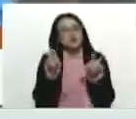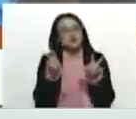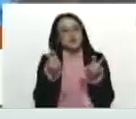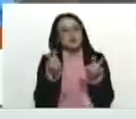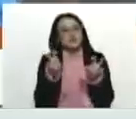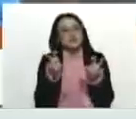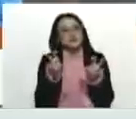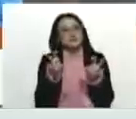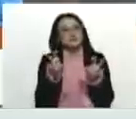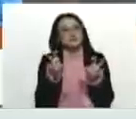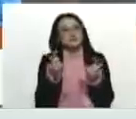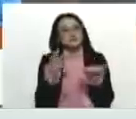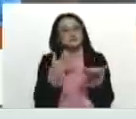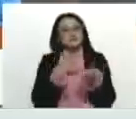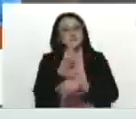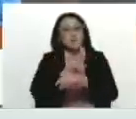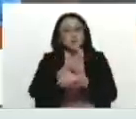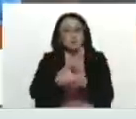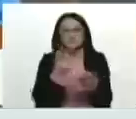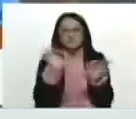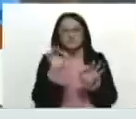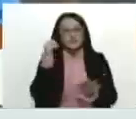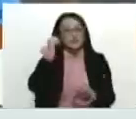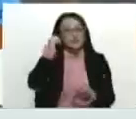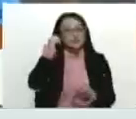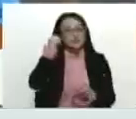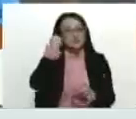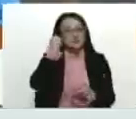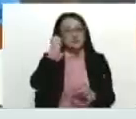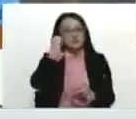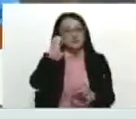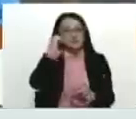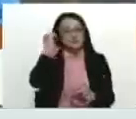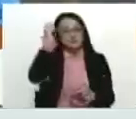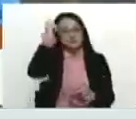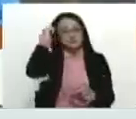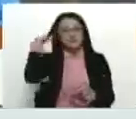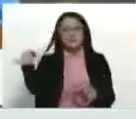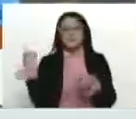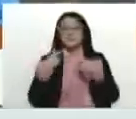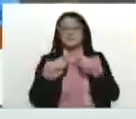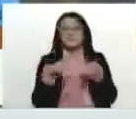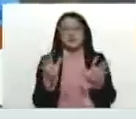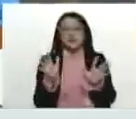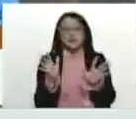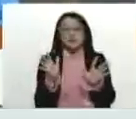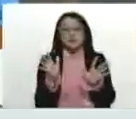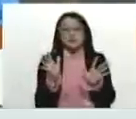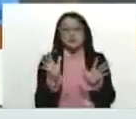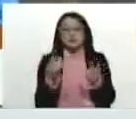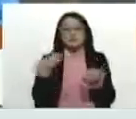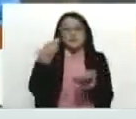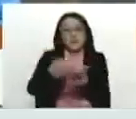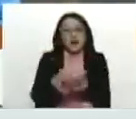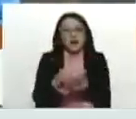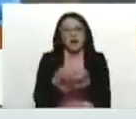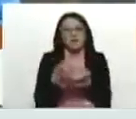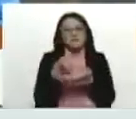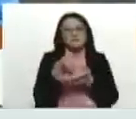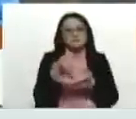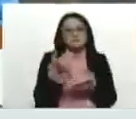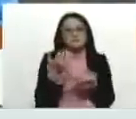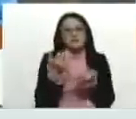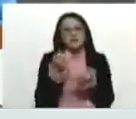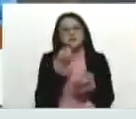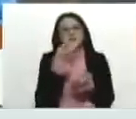no impide que yo lo utilice pero no se ponen reglas para pagar compensar a los países que generan